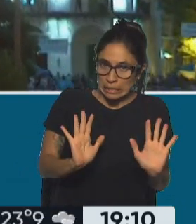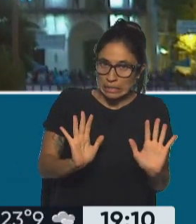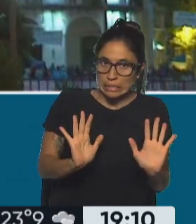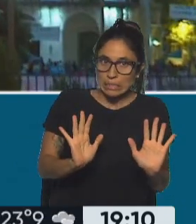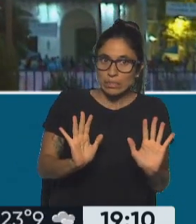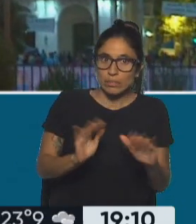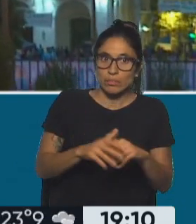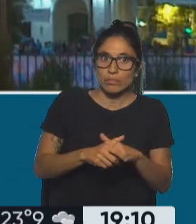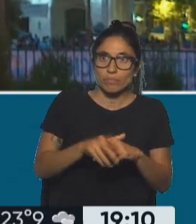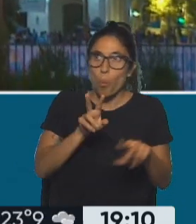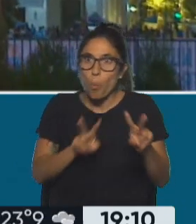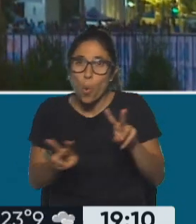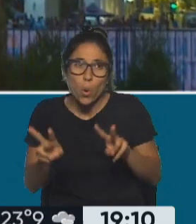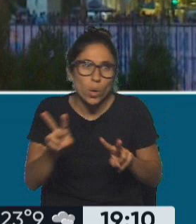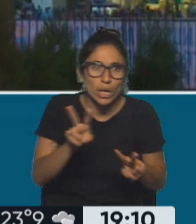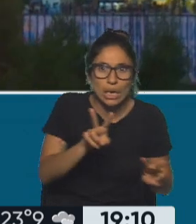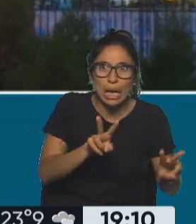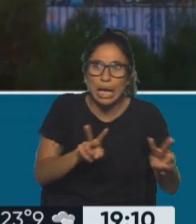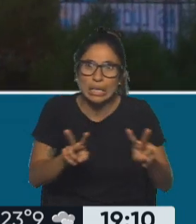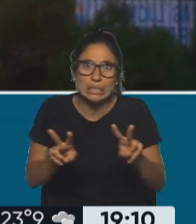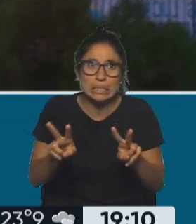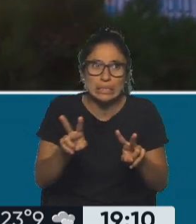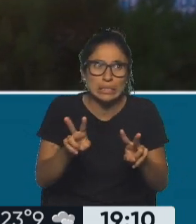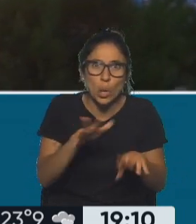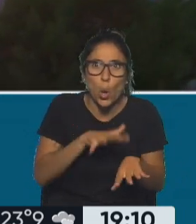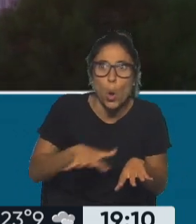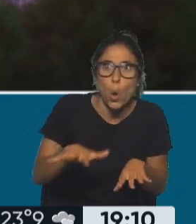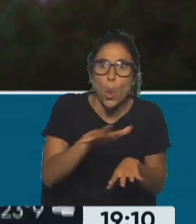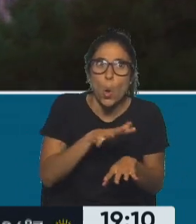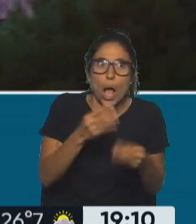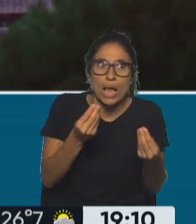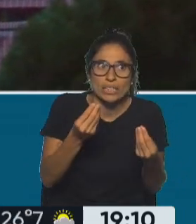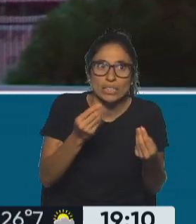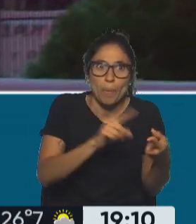búsquedas de determinados lugares donde podían sociabilizar, porque estaban prohibidos